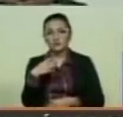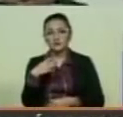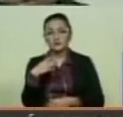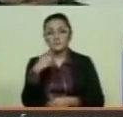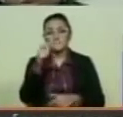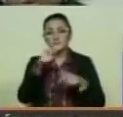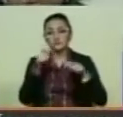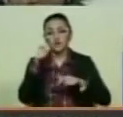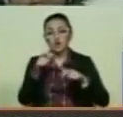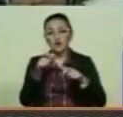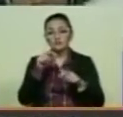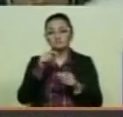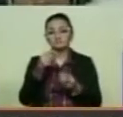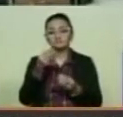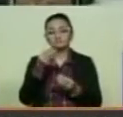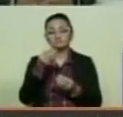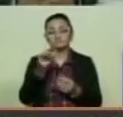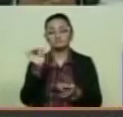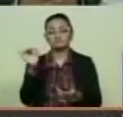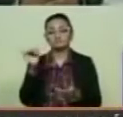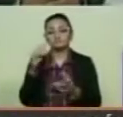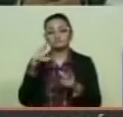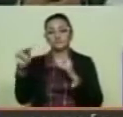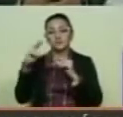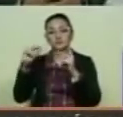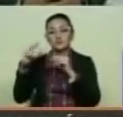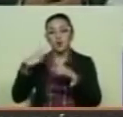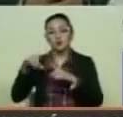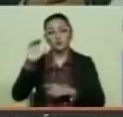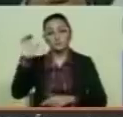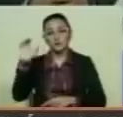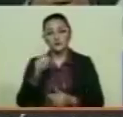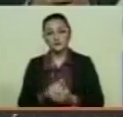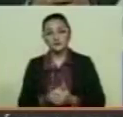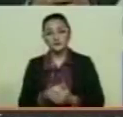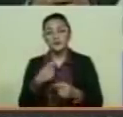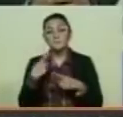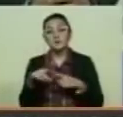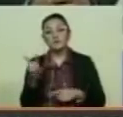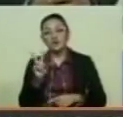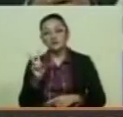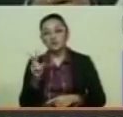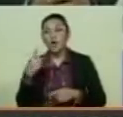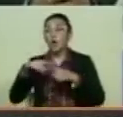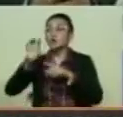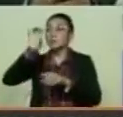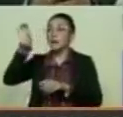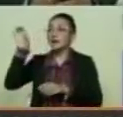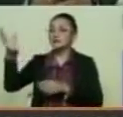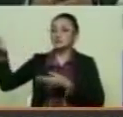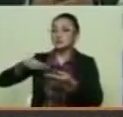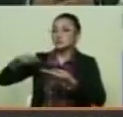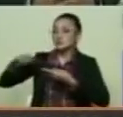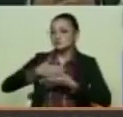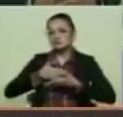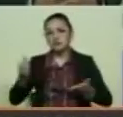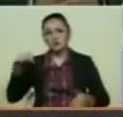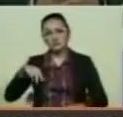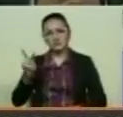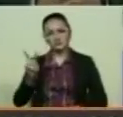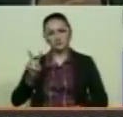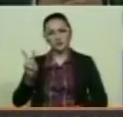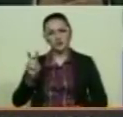emigrantes. Y mientras que Venezuela es campeona en recepción de migrantes de otros países. Así que toda esta